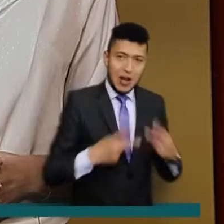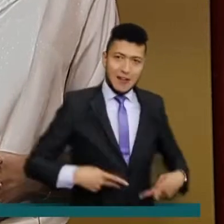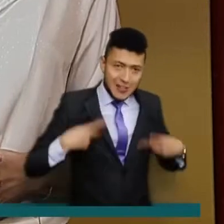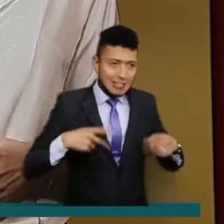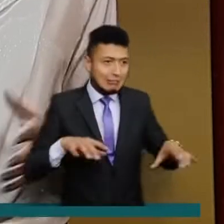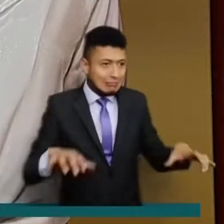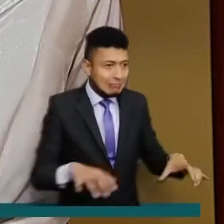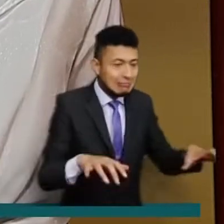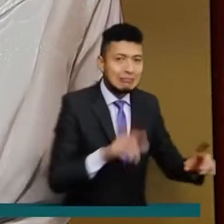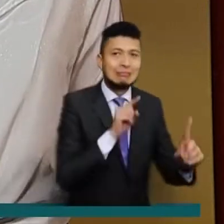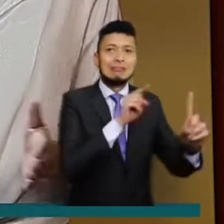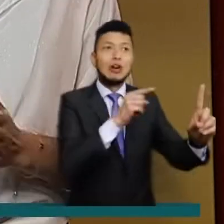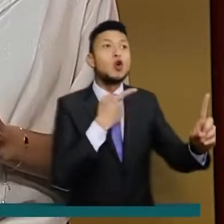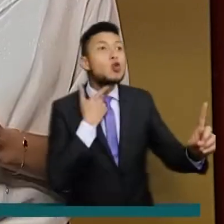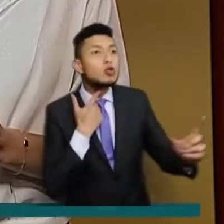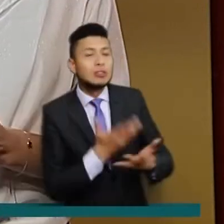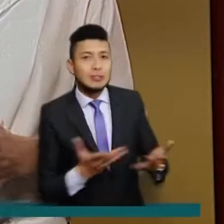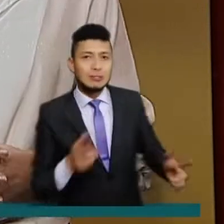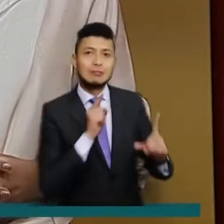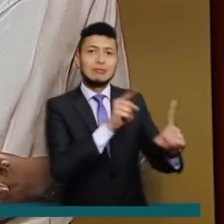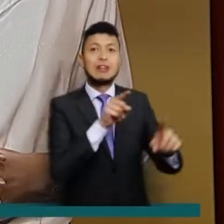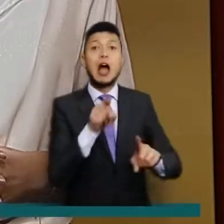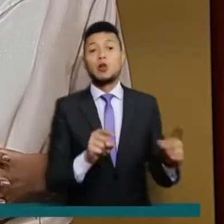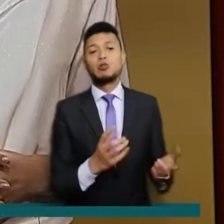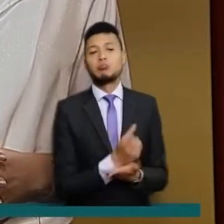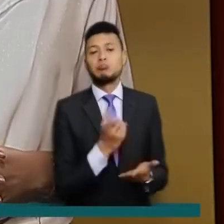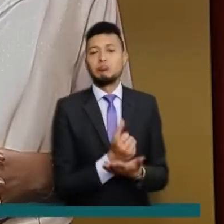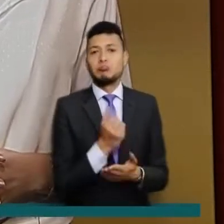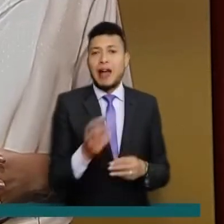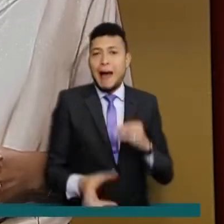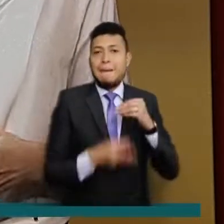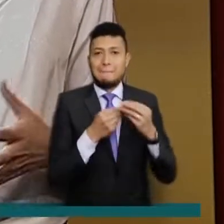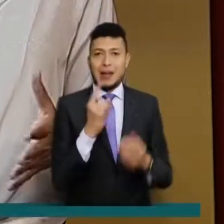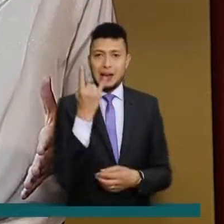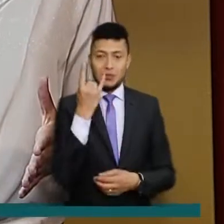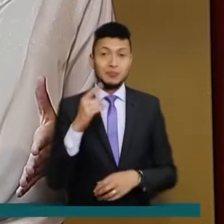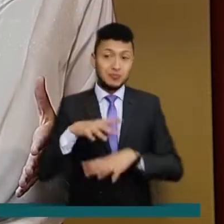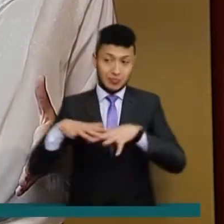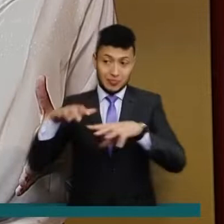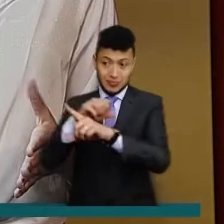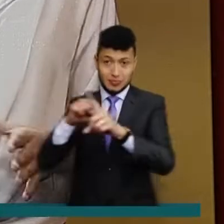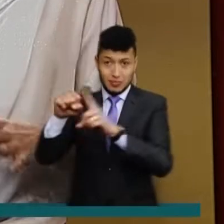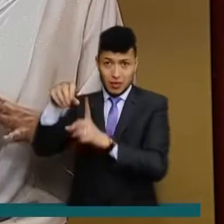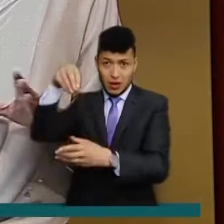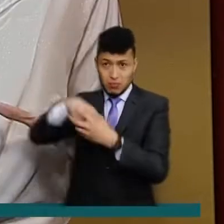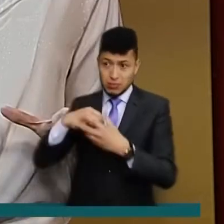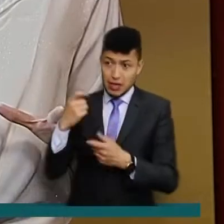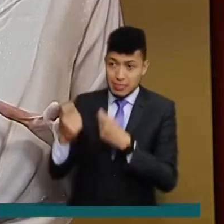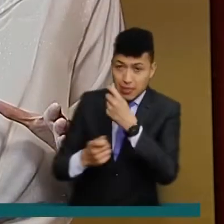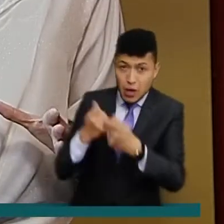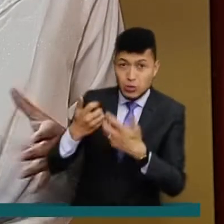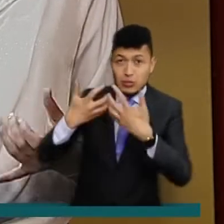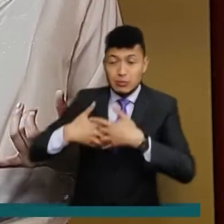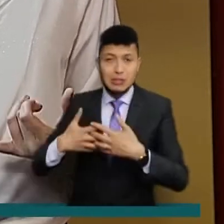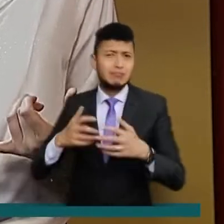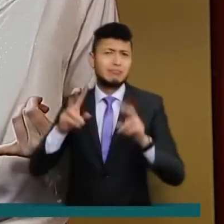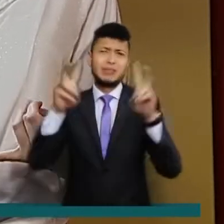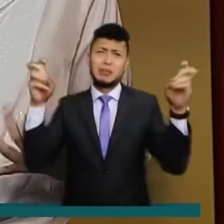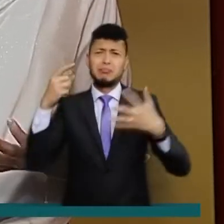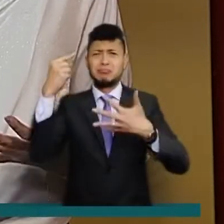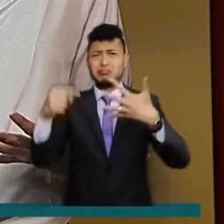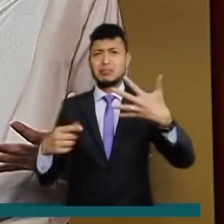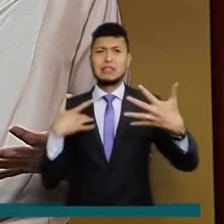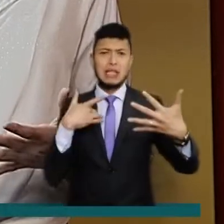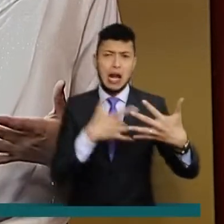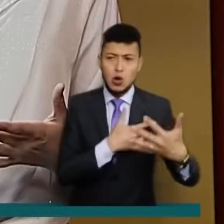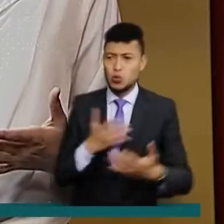proyecto de vida. En algunos casos, con la finalidad de obtener ingresos adicionales. En redes sociales encontramos de todo tipo de emprendimientos, de